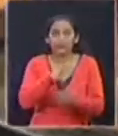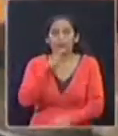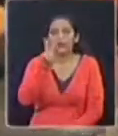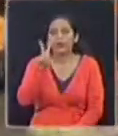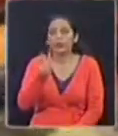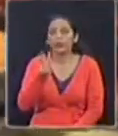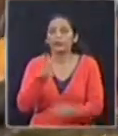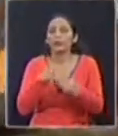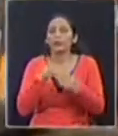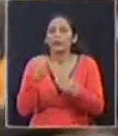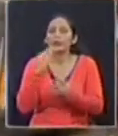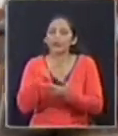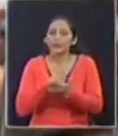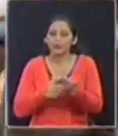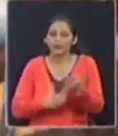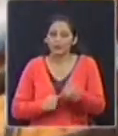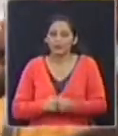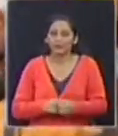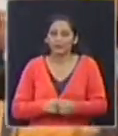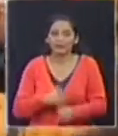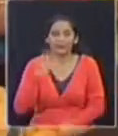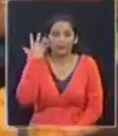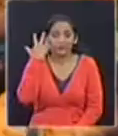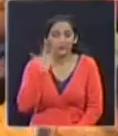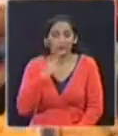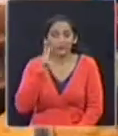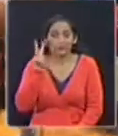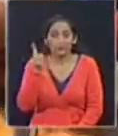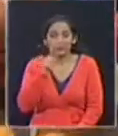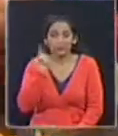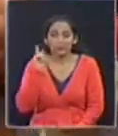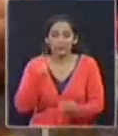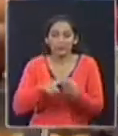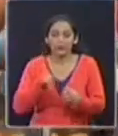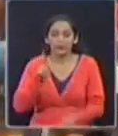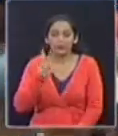$2.50, es desde el 21 al 25 de julio, desde las